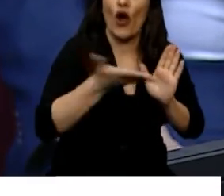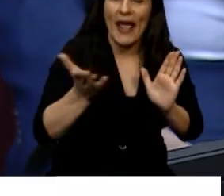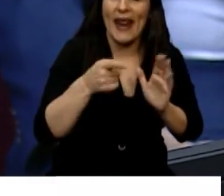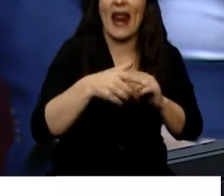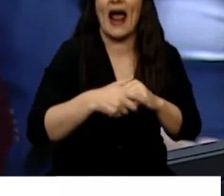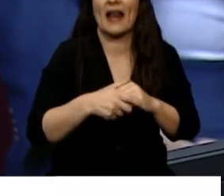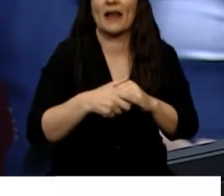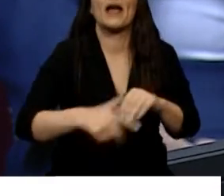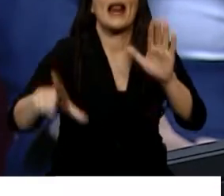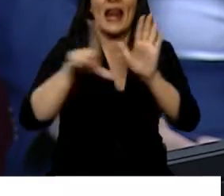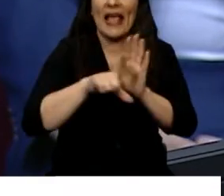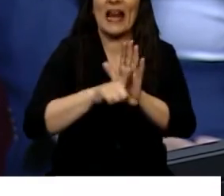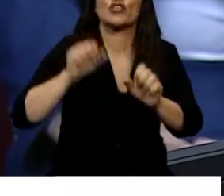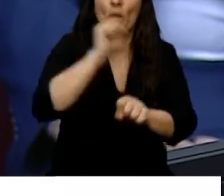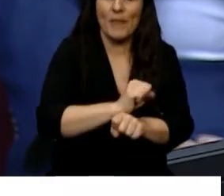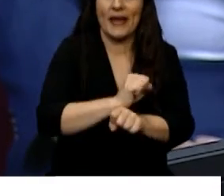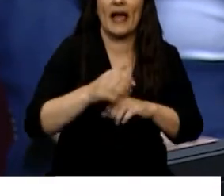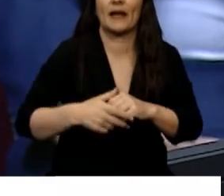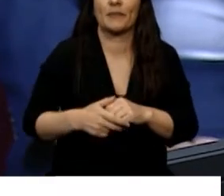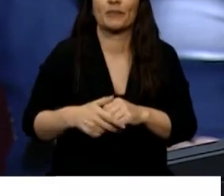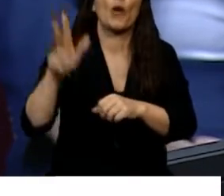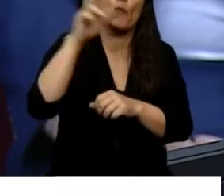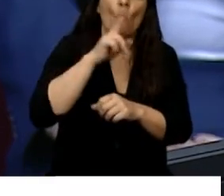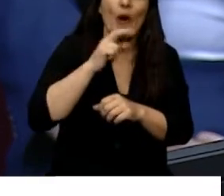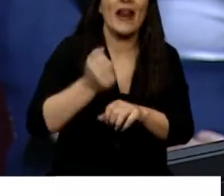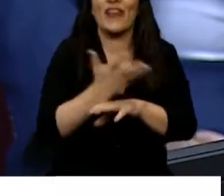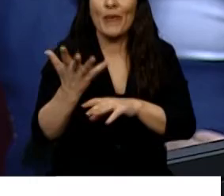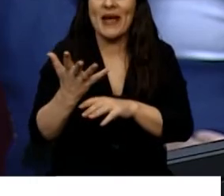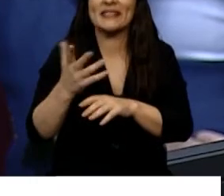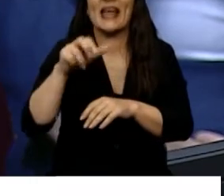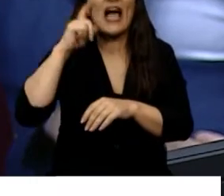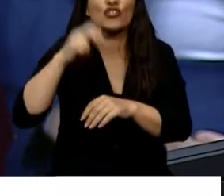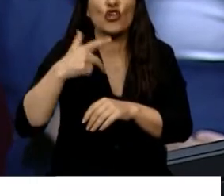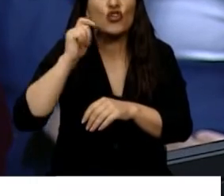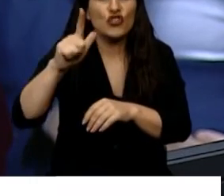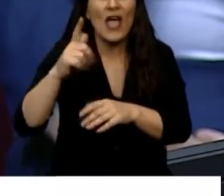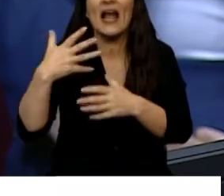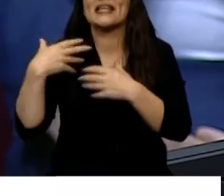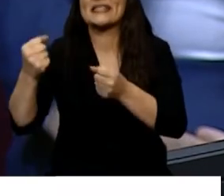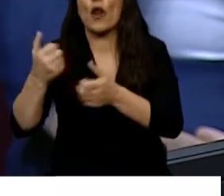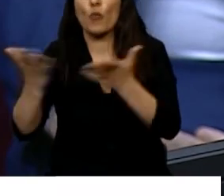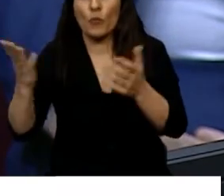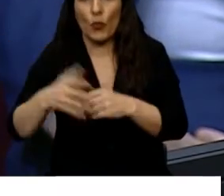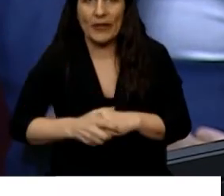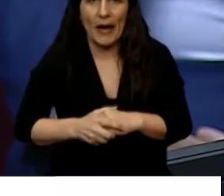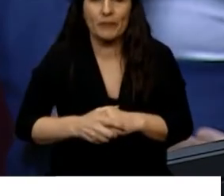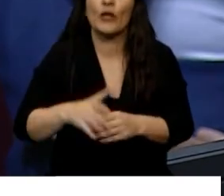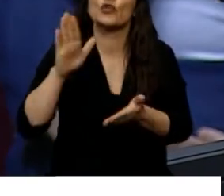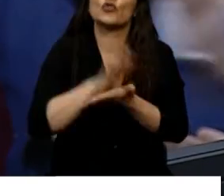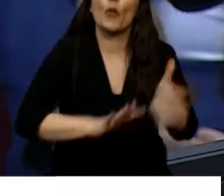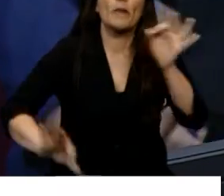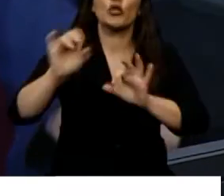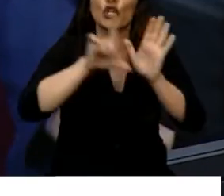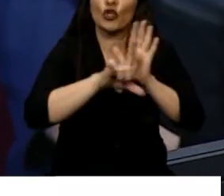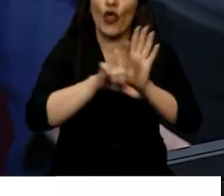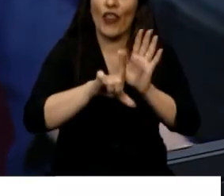General, Legislación Penal, Mujeres y Diversidad y Acción Social y Salud Pública, recaído en el proyecto